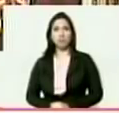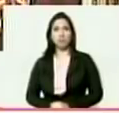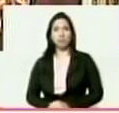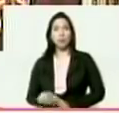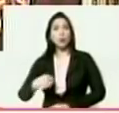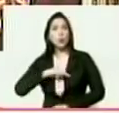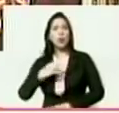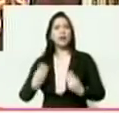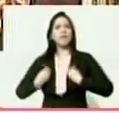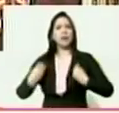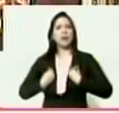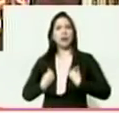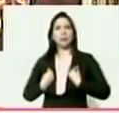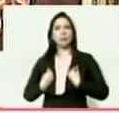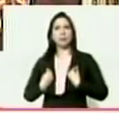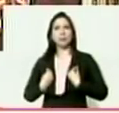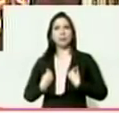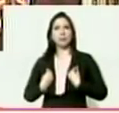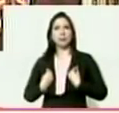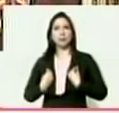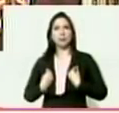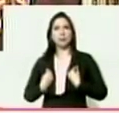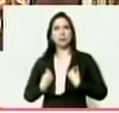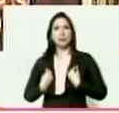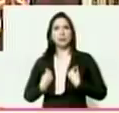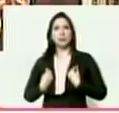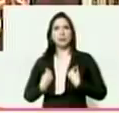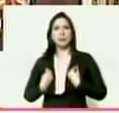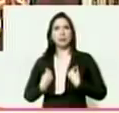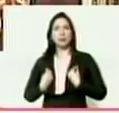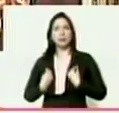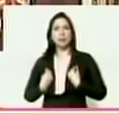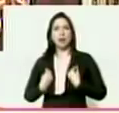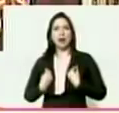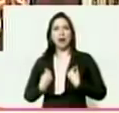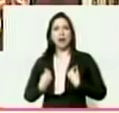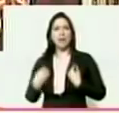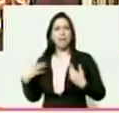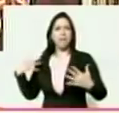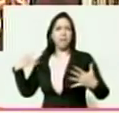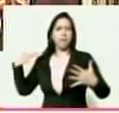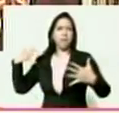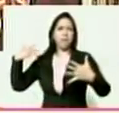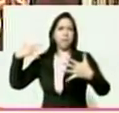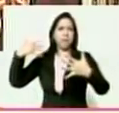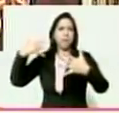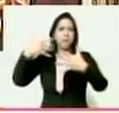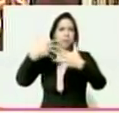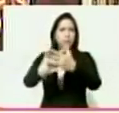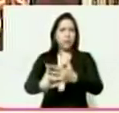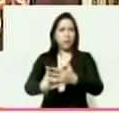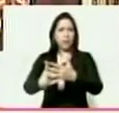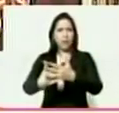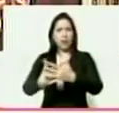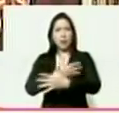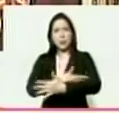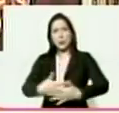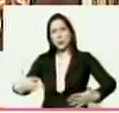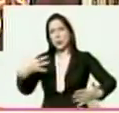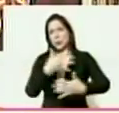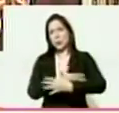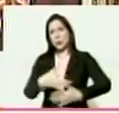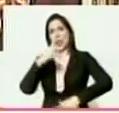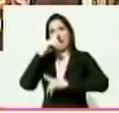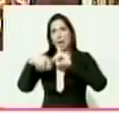nuestra vida ha transcurrido durante miles de años, la vida de la especie